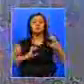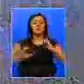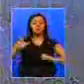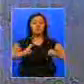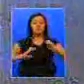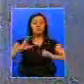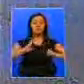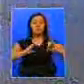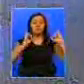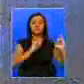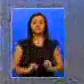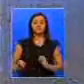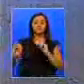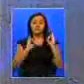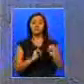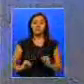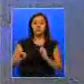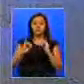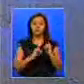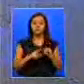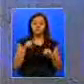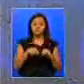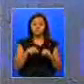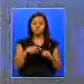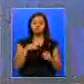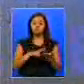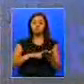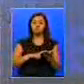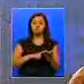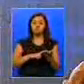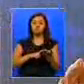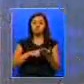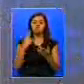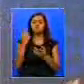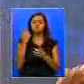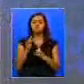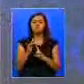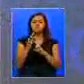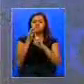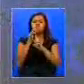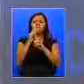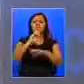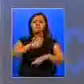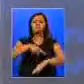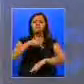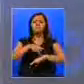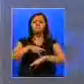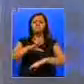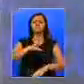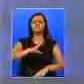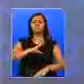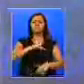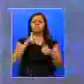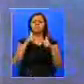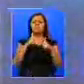Informáticas, una universidad especializada solamente en generar profesionales en tecnologías de la